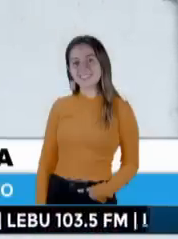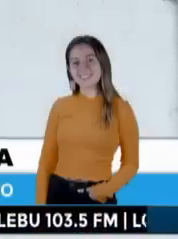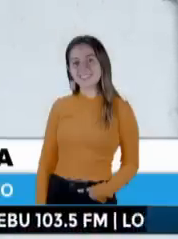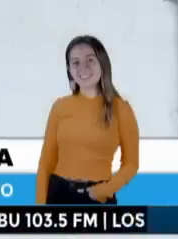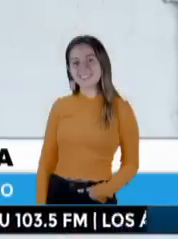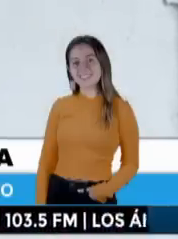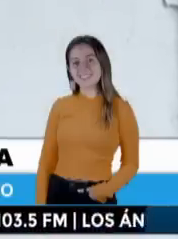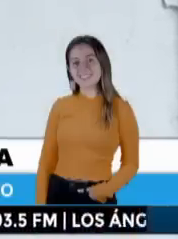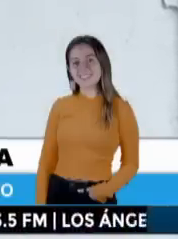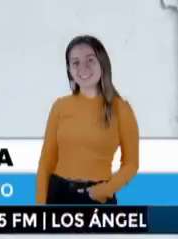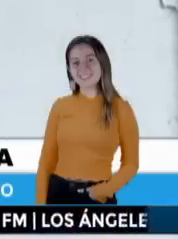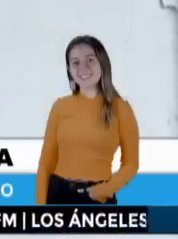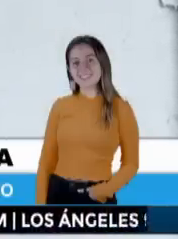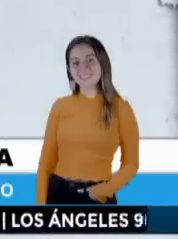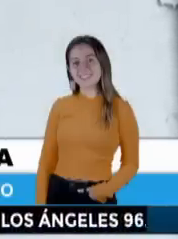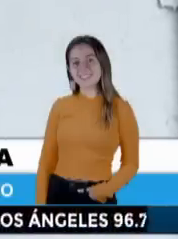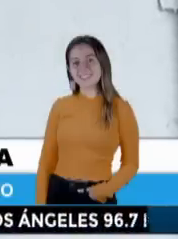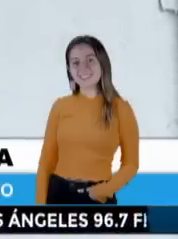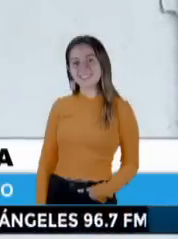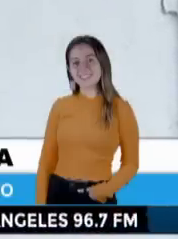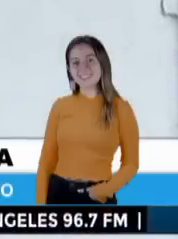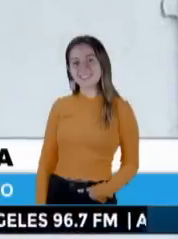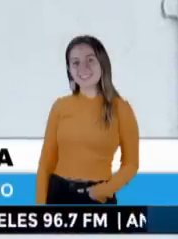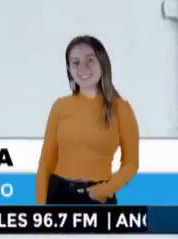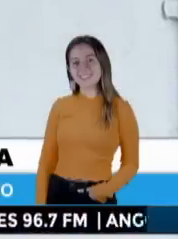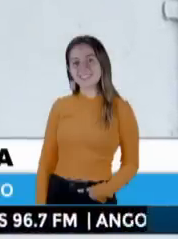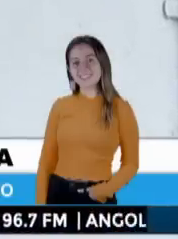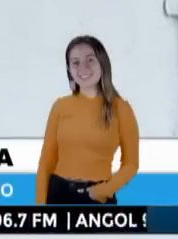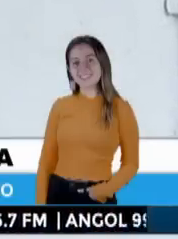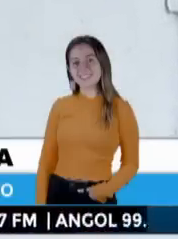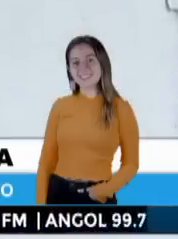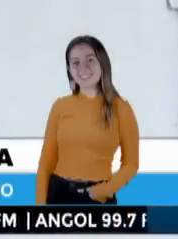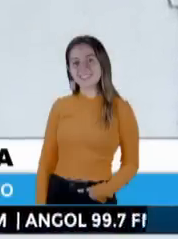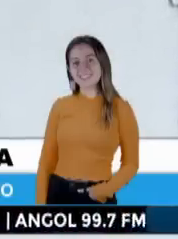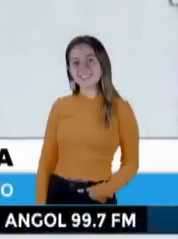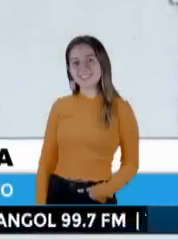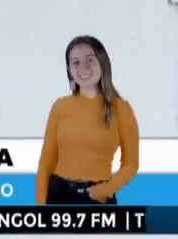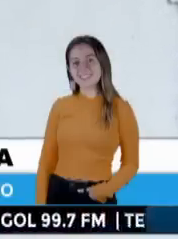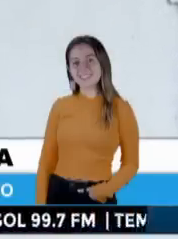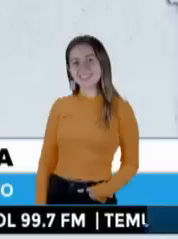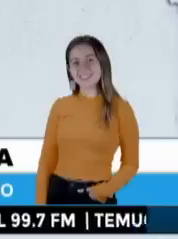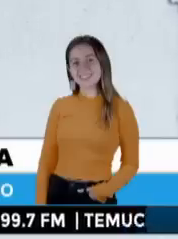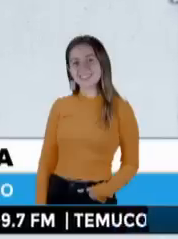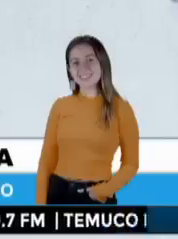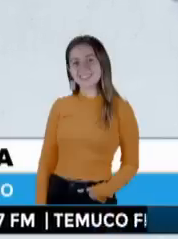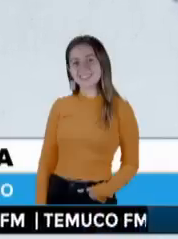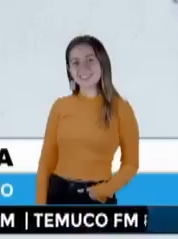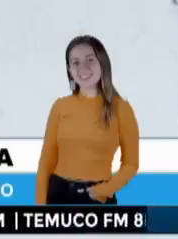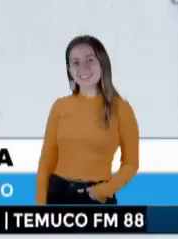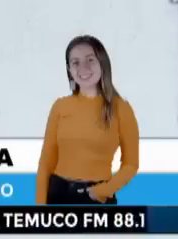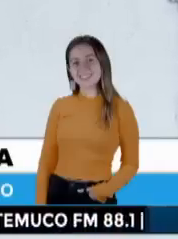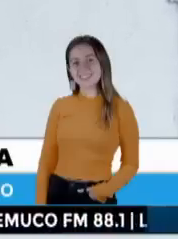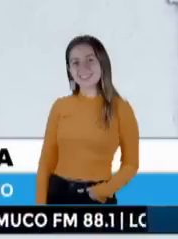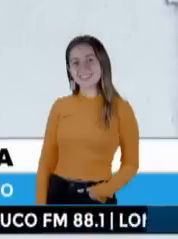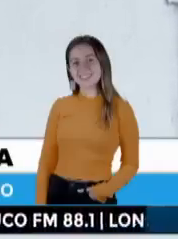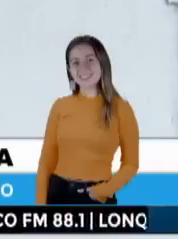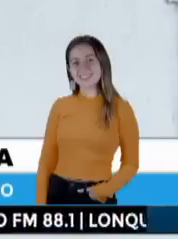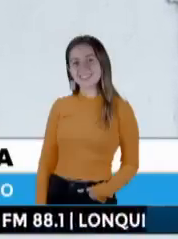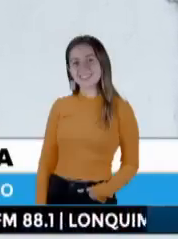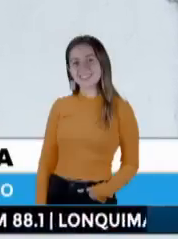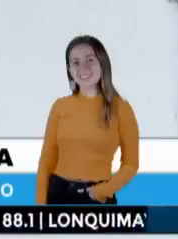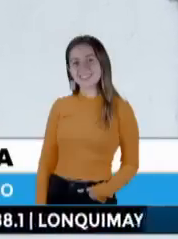se han desmarcado un poco del gobierno. Hay sectores que han dicho que no son efectivamente oficialistas, lo han dicho de manera transversal, pero hay algunos